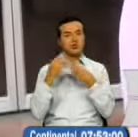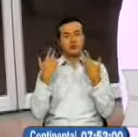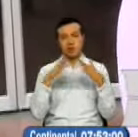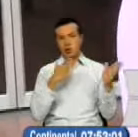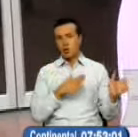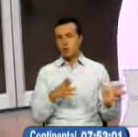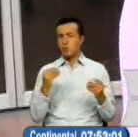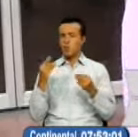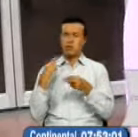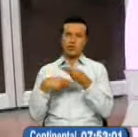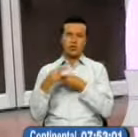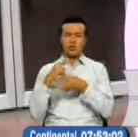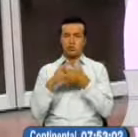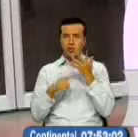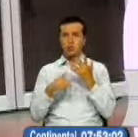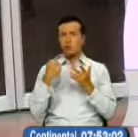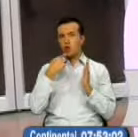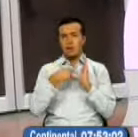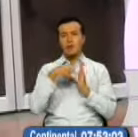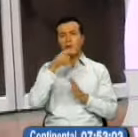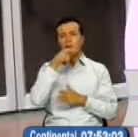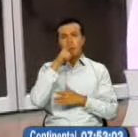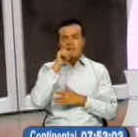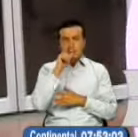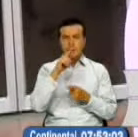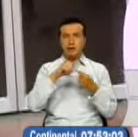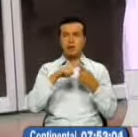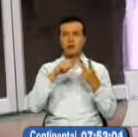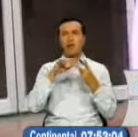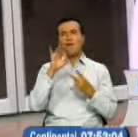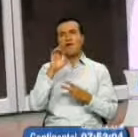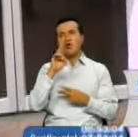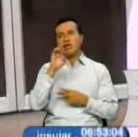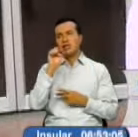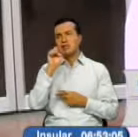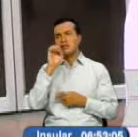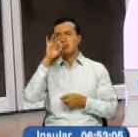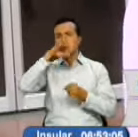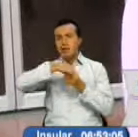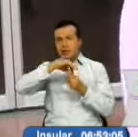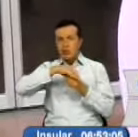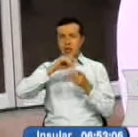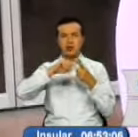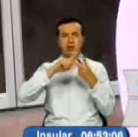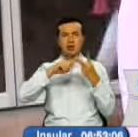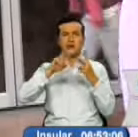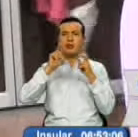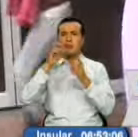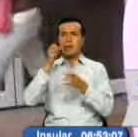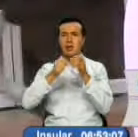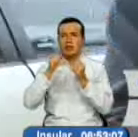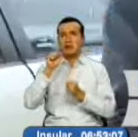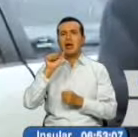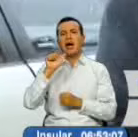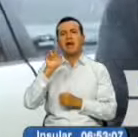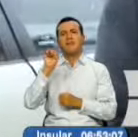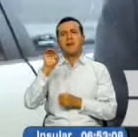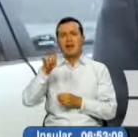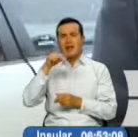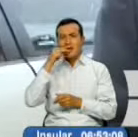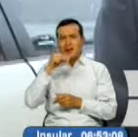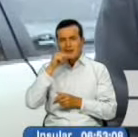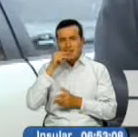a través de bebidas energéticas, como es el Forestí. Estamos promocionando un emprendimiento de leche de almendras. Estamos